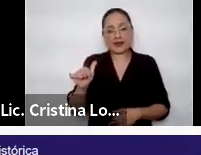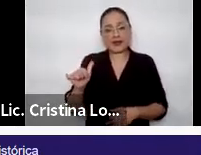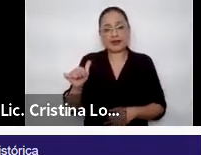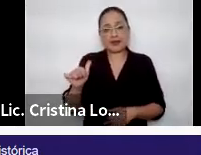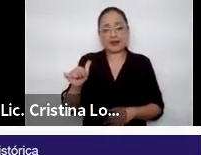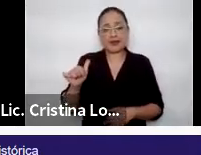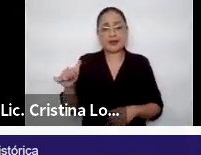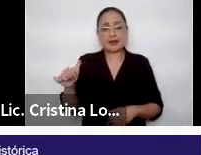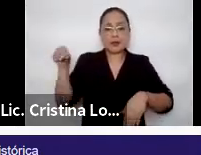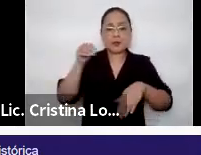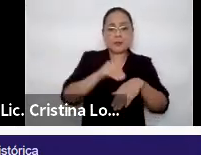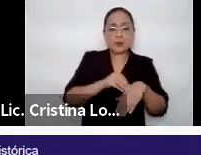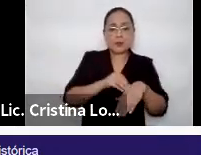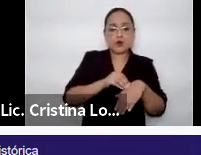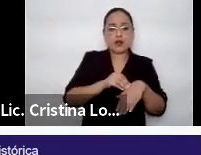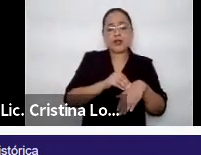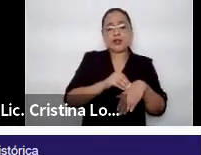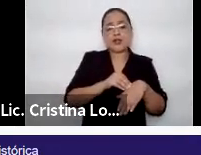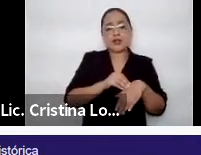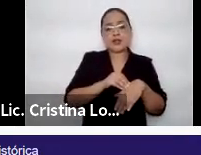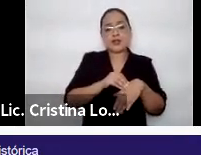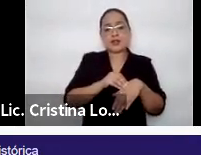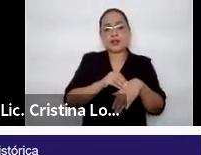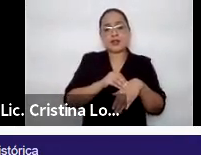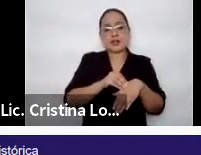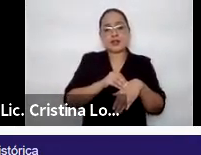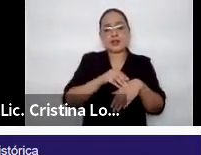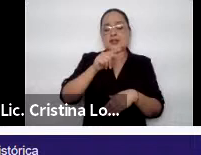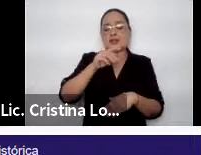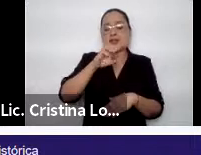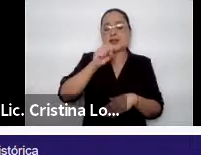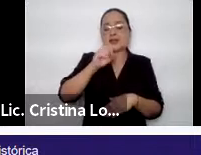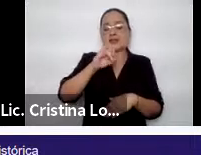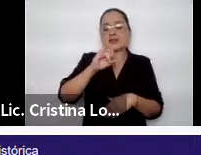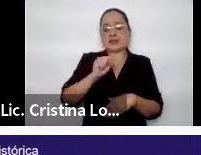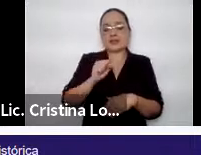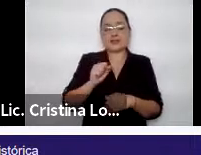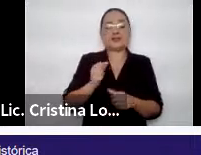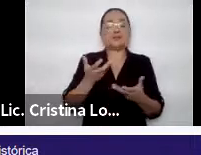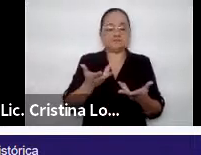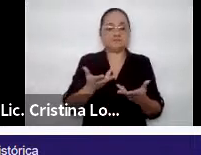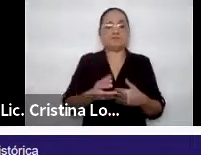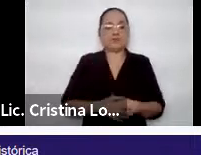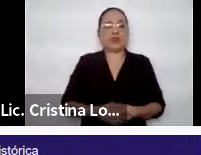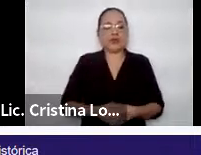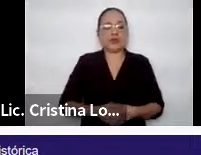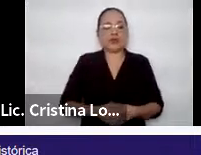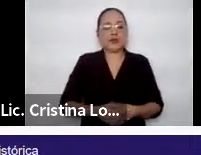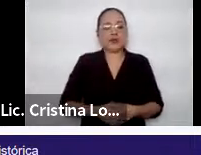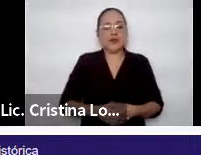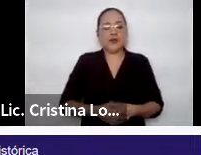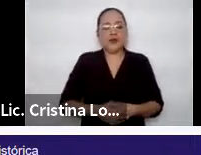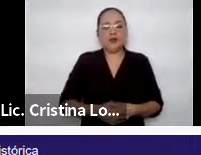precisamente a la tesis. Vamos a regresarnos.